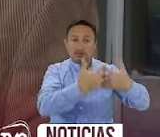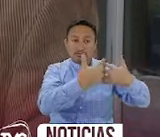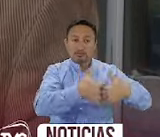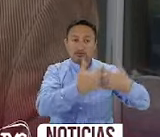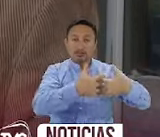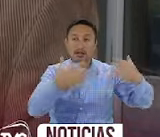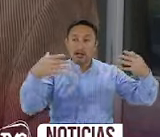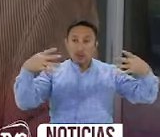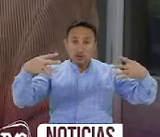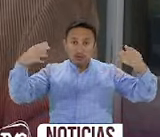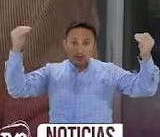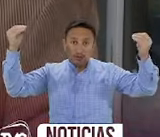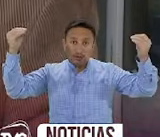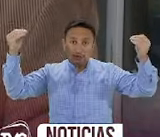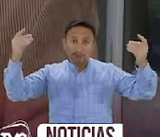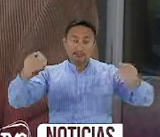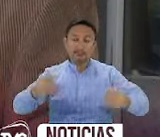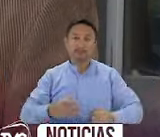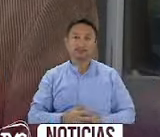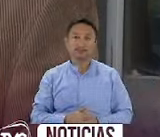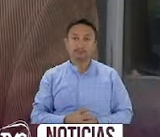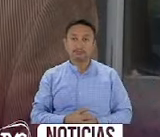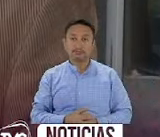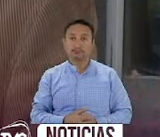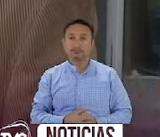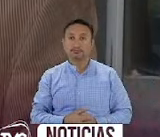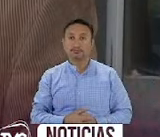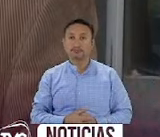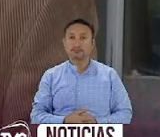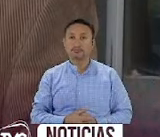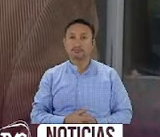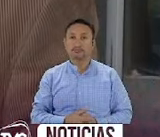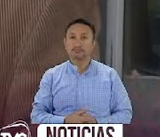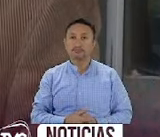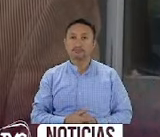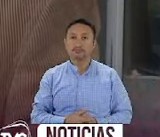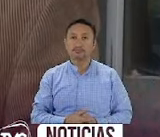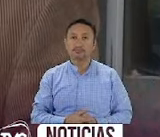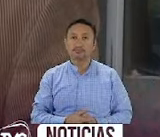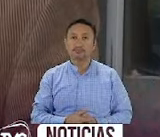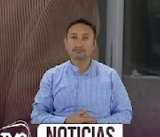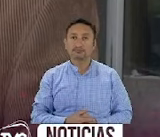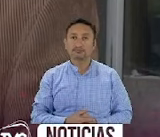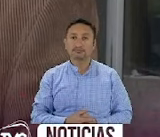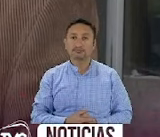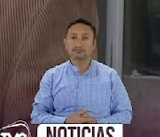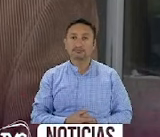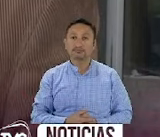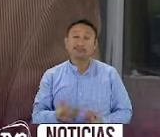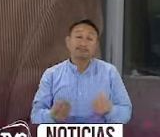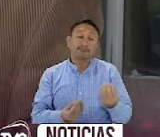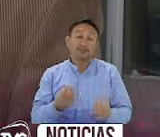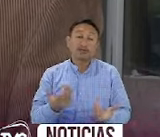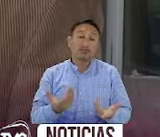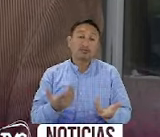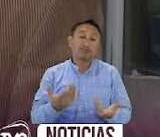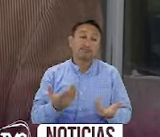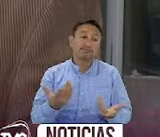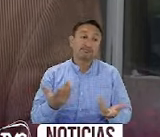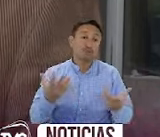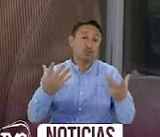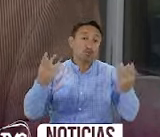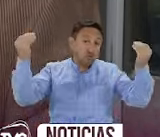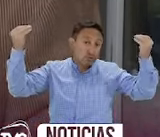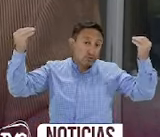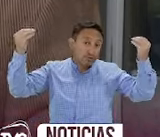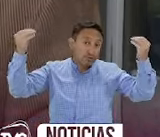plena, que el potencial completo que estas tienen, entonces no nos queda más que, por otro lado,